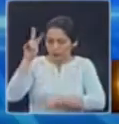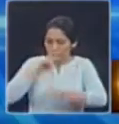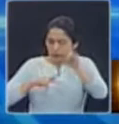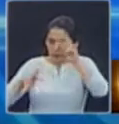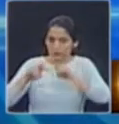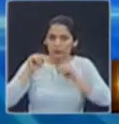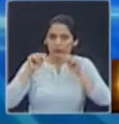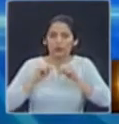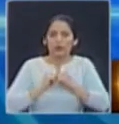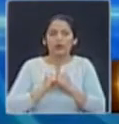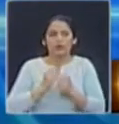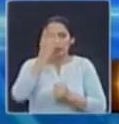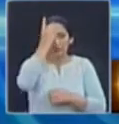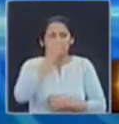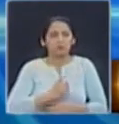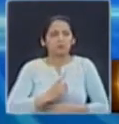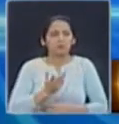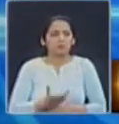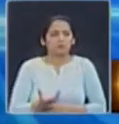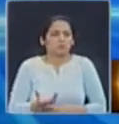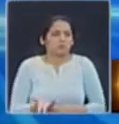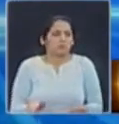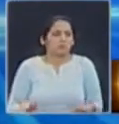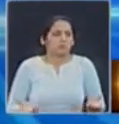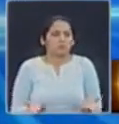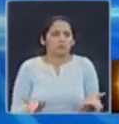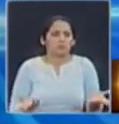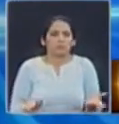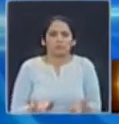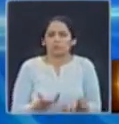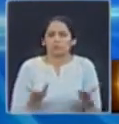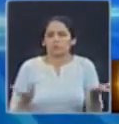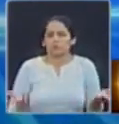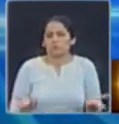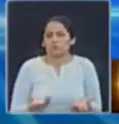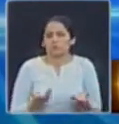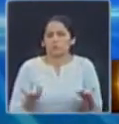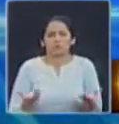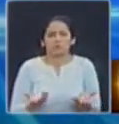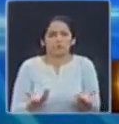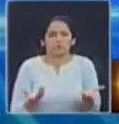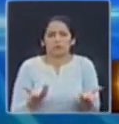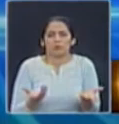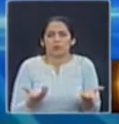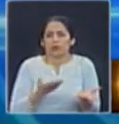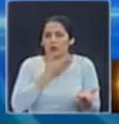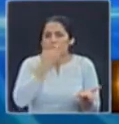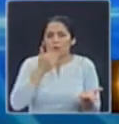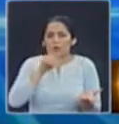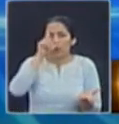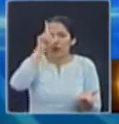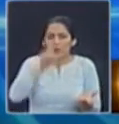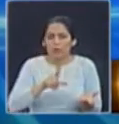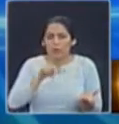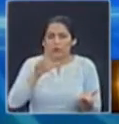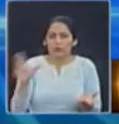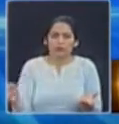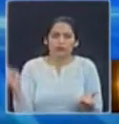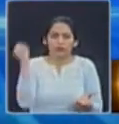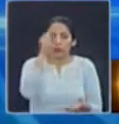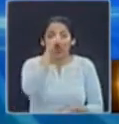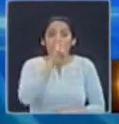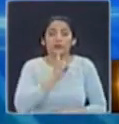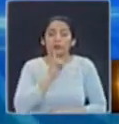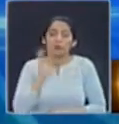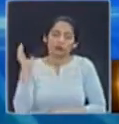un al convenio para que exista un arbitrio en la ciudad de Miami. Y